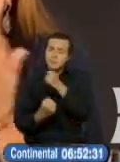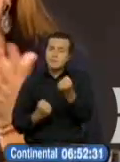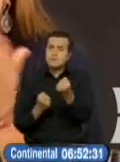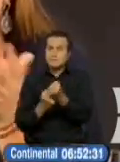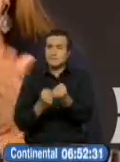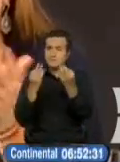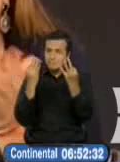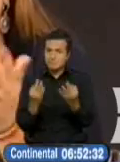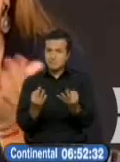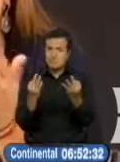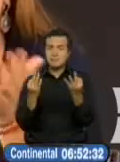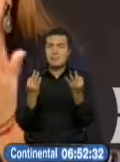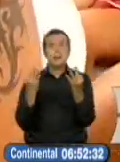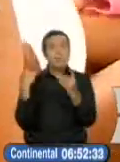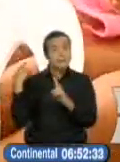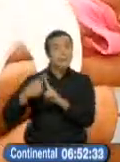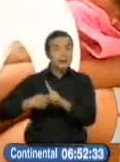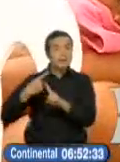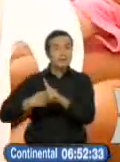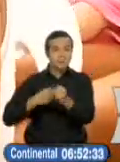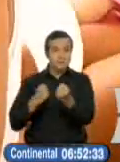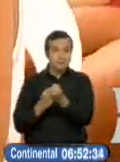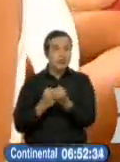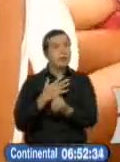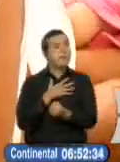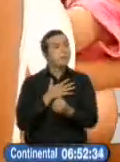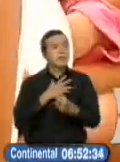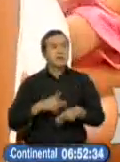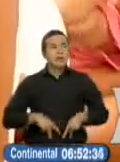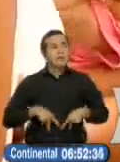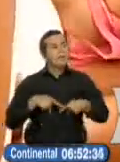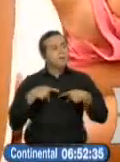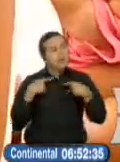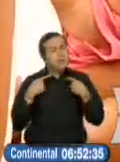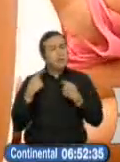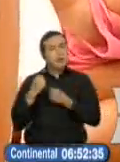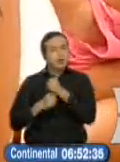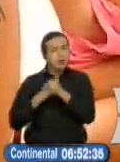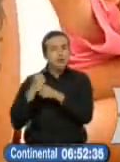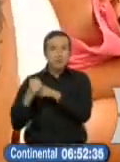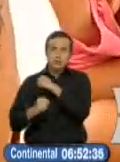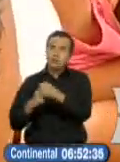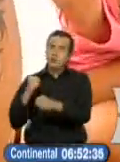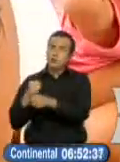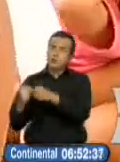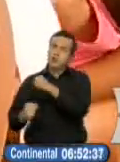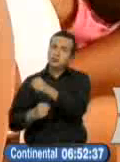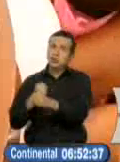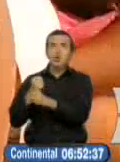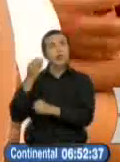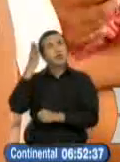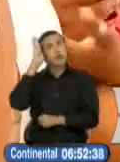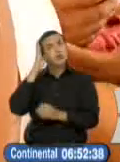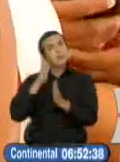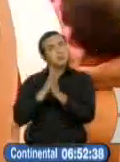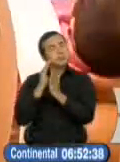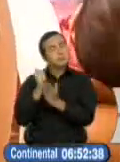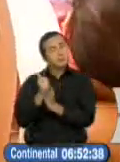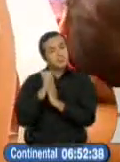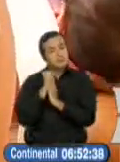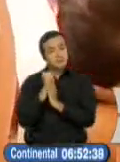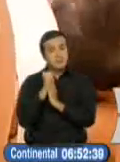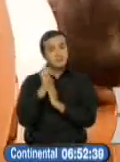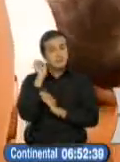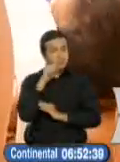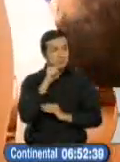indefensión, mensualmente. Para pasar mi vida, los años que voy a estar, que Dios me ayude. Que le